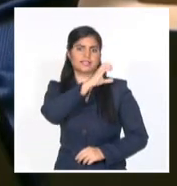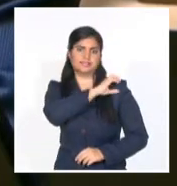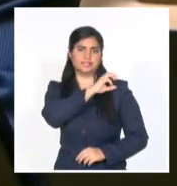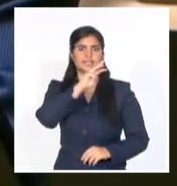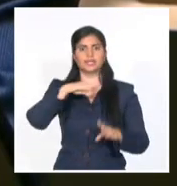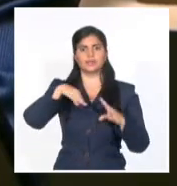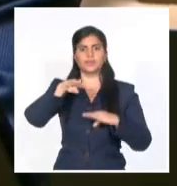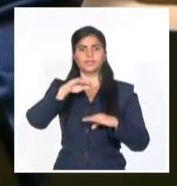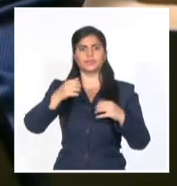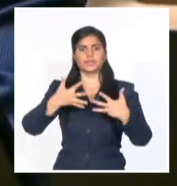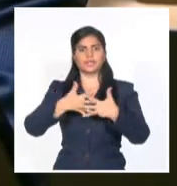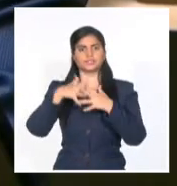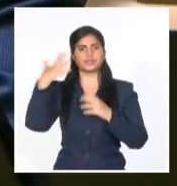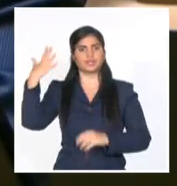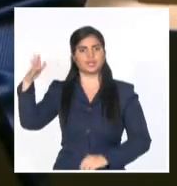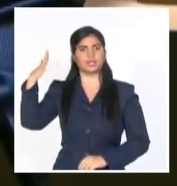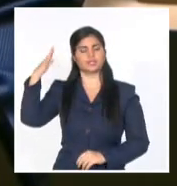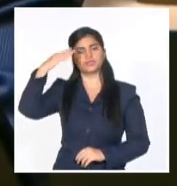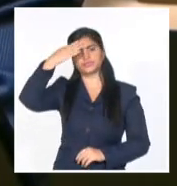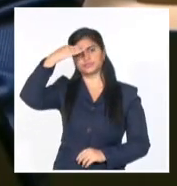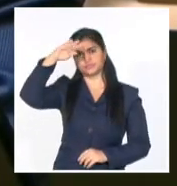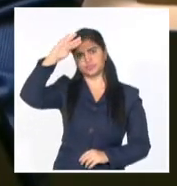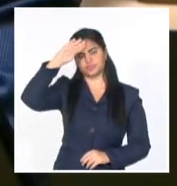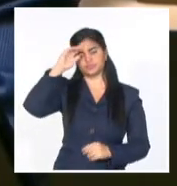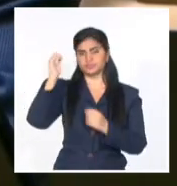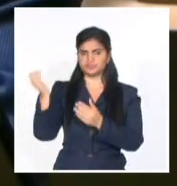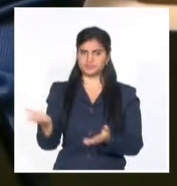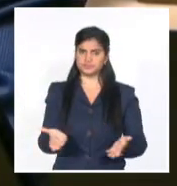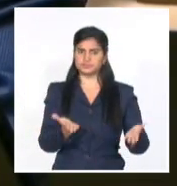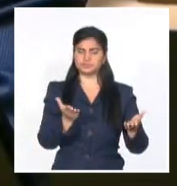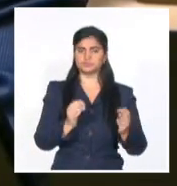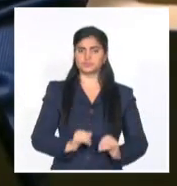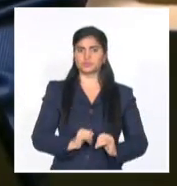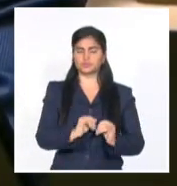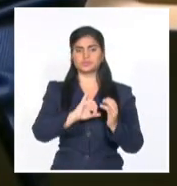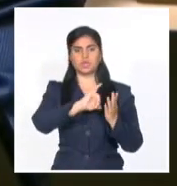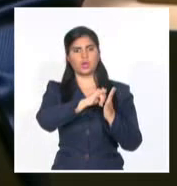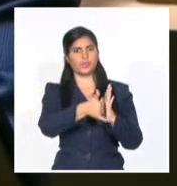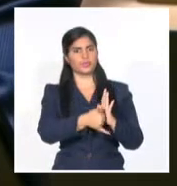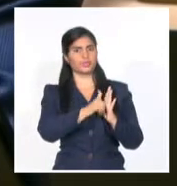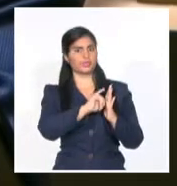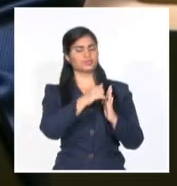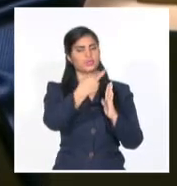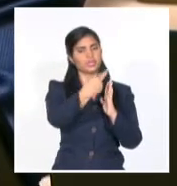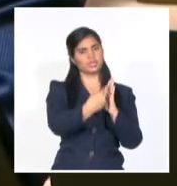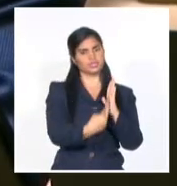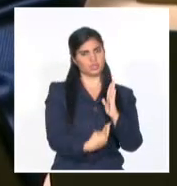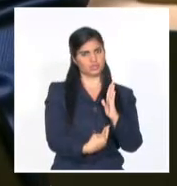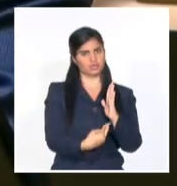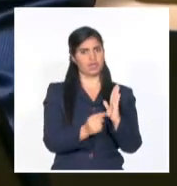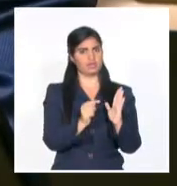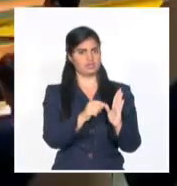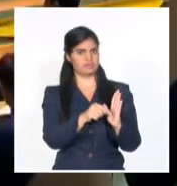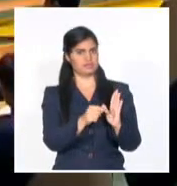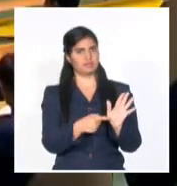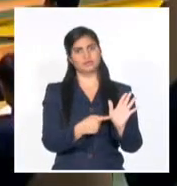de Relaciones Exteriores de la República de Cuba, para presentar el proyecto de resolución